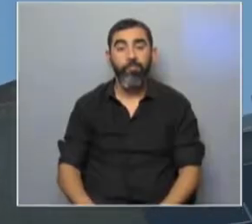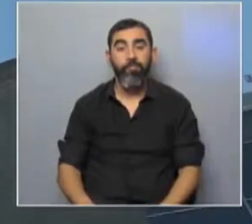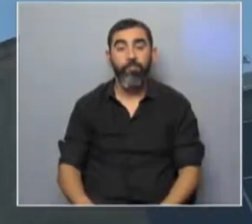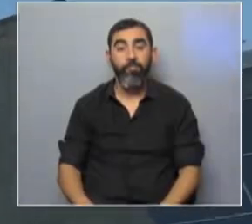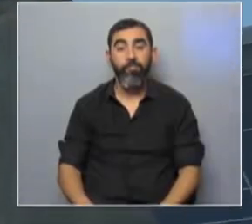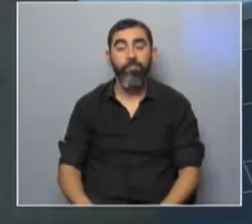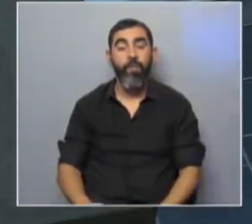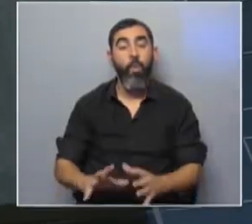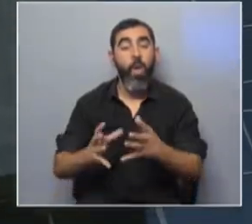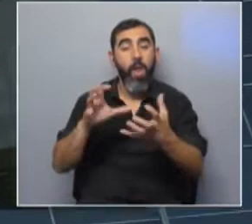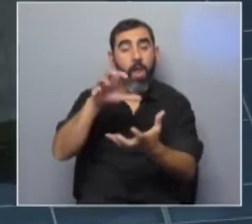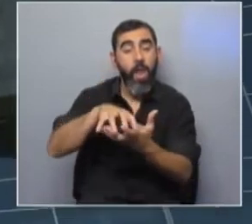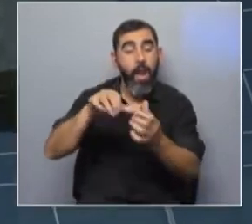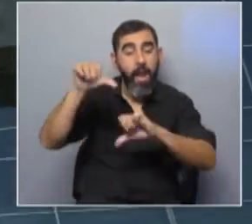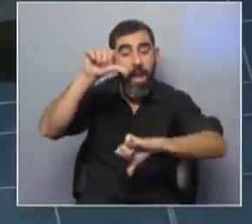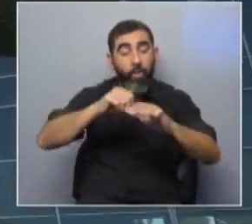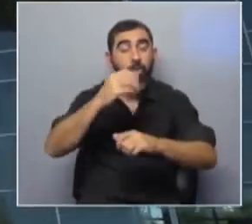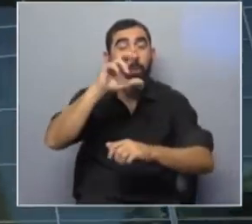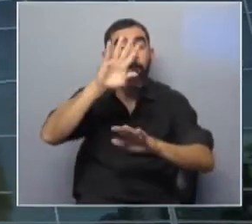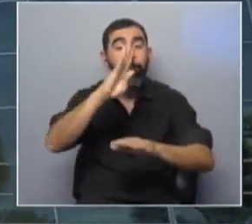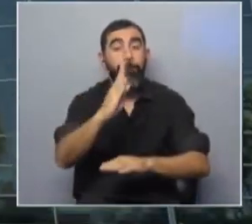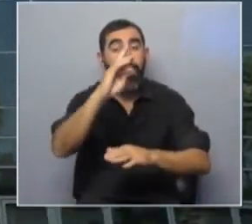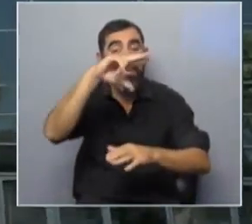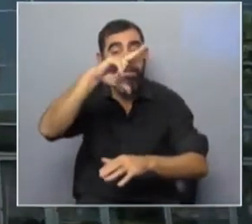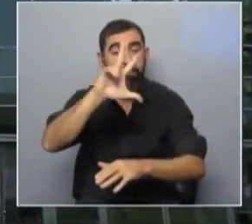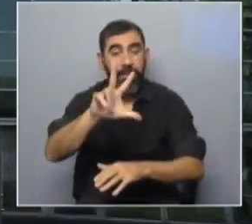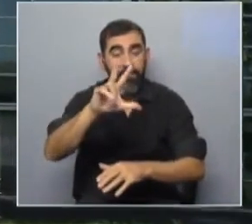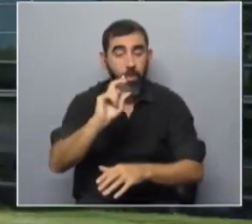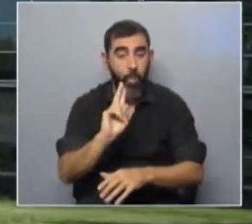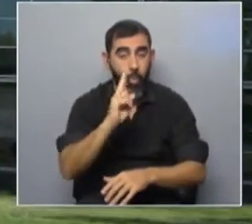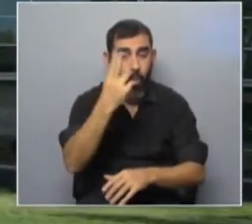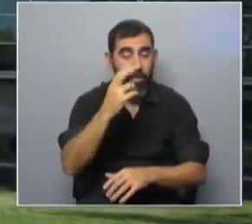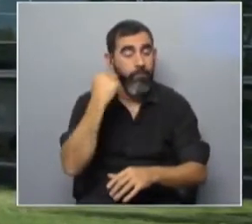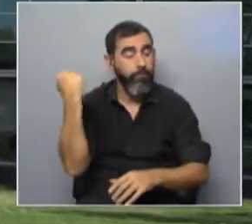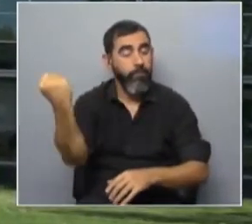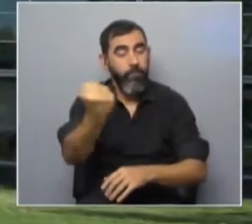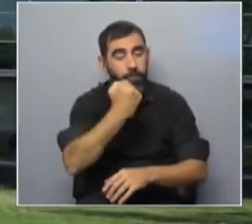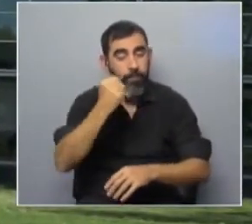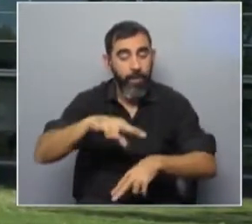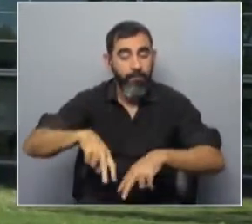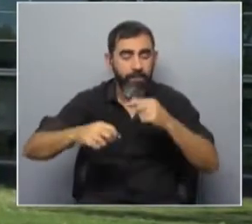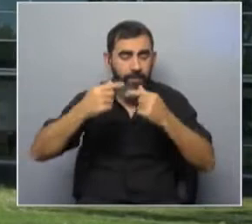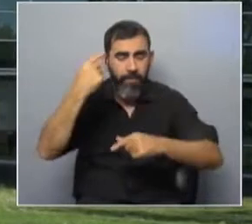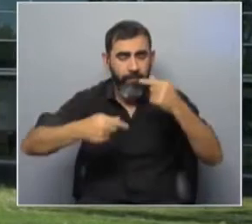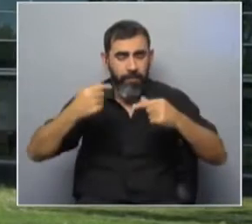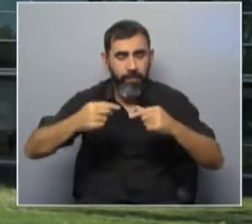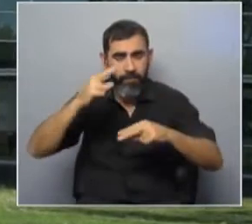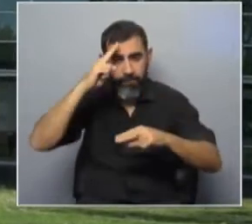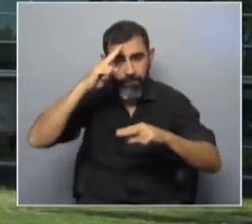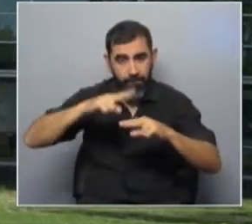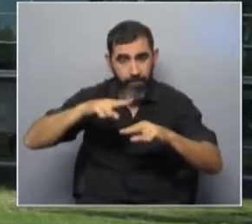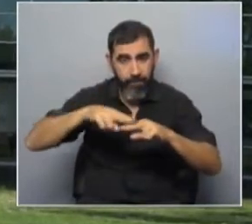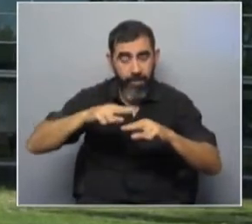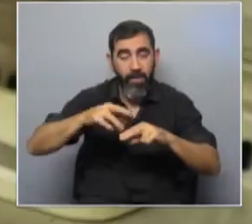La instalación de un laboratorio P3 en nuestro país va a ser fundamental para el estudio de muchos patógenos, pero en particular